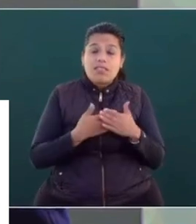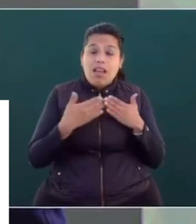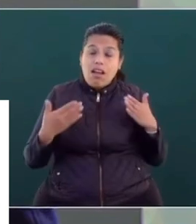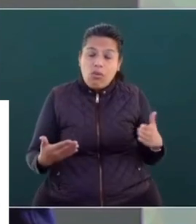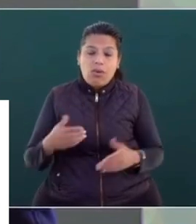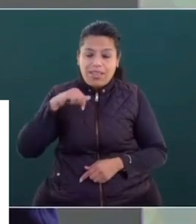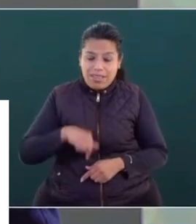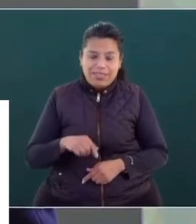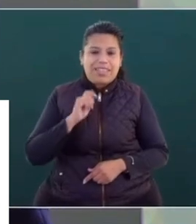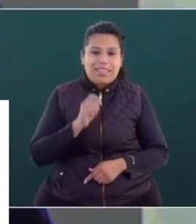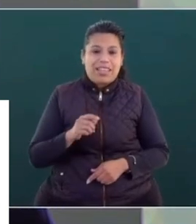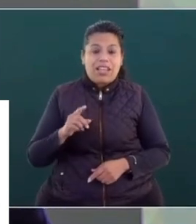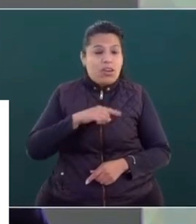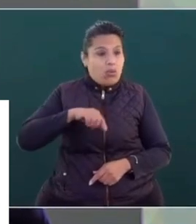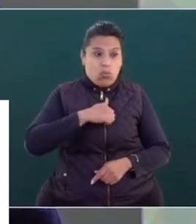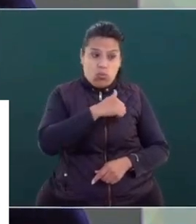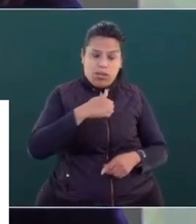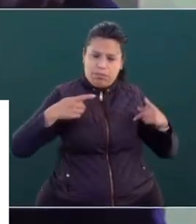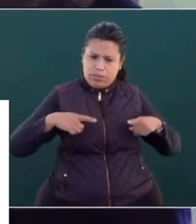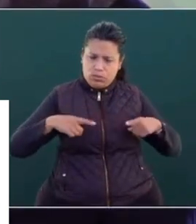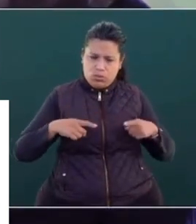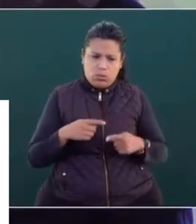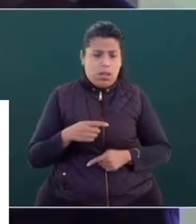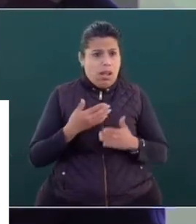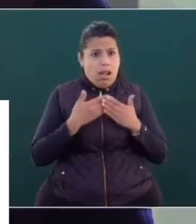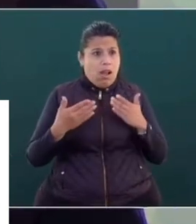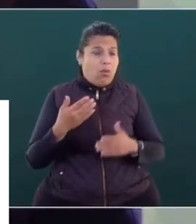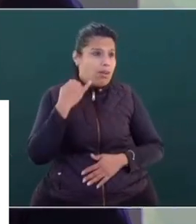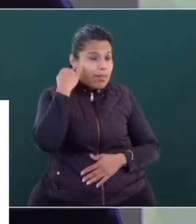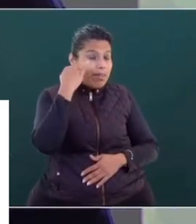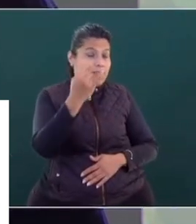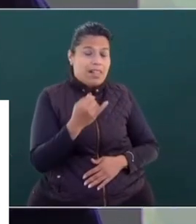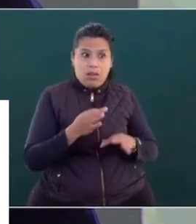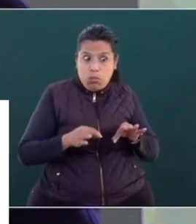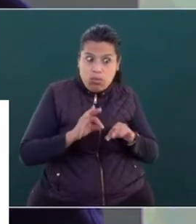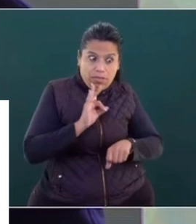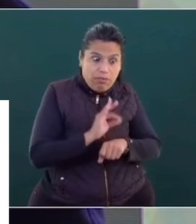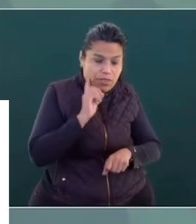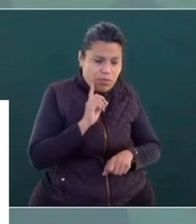tiempos los conservadores se volvieron feministas.